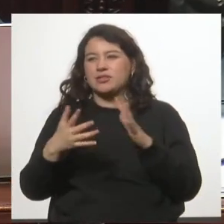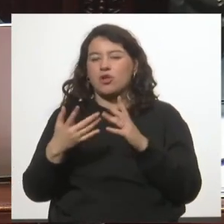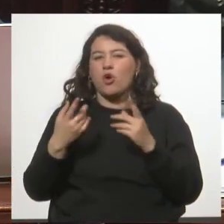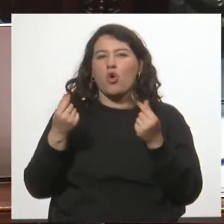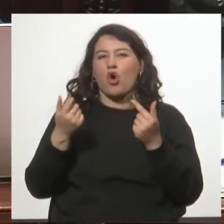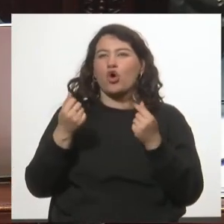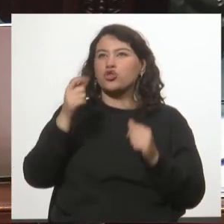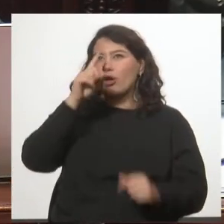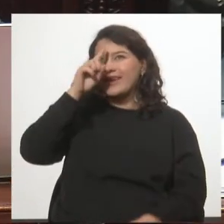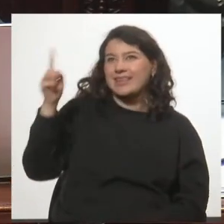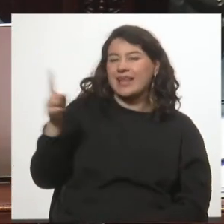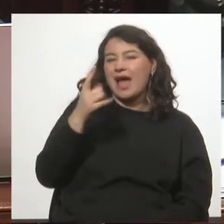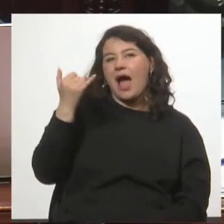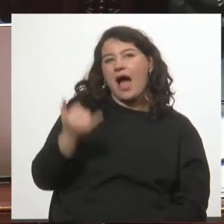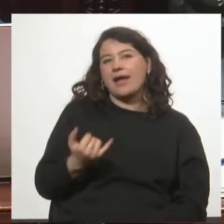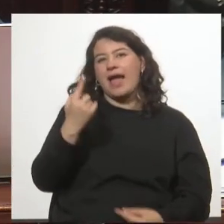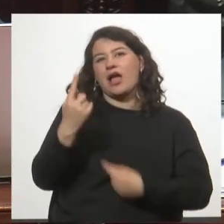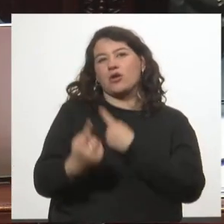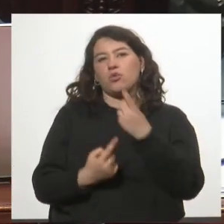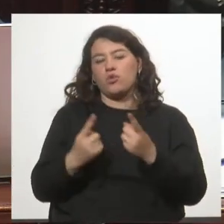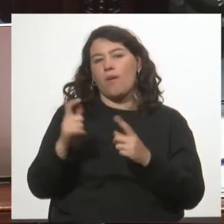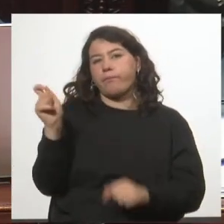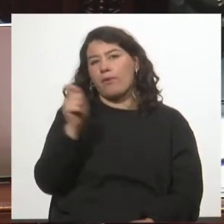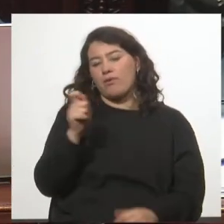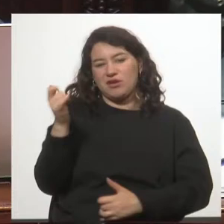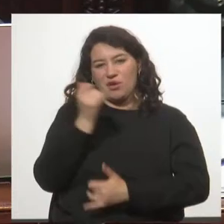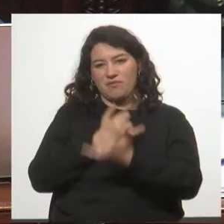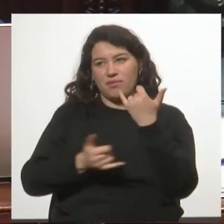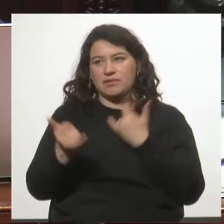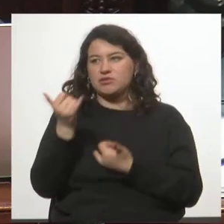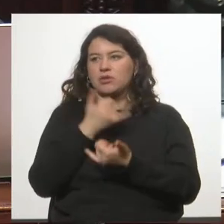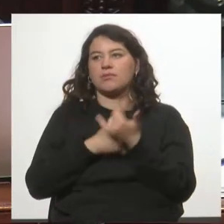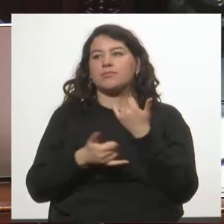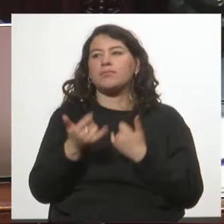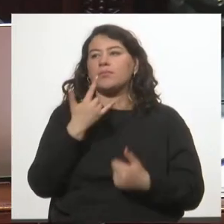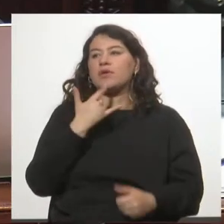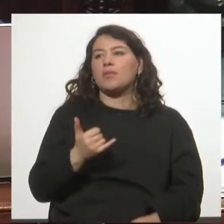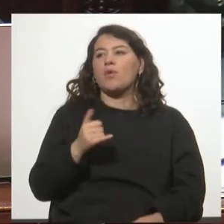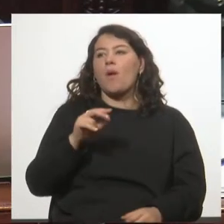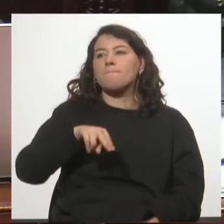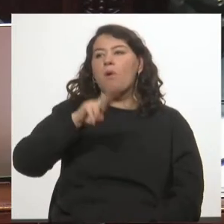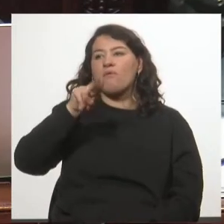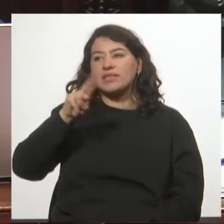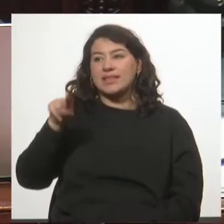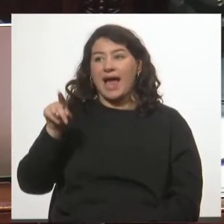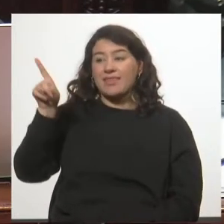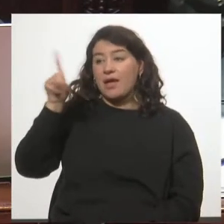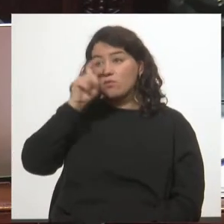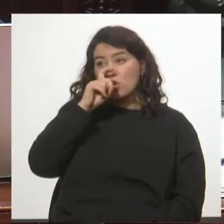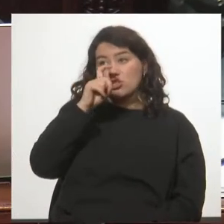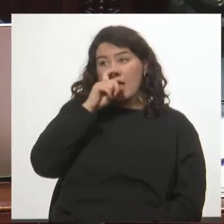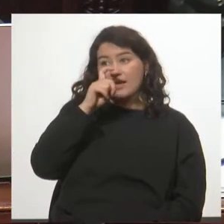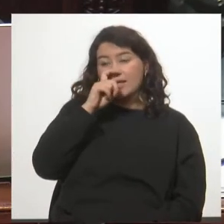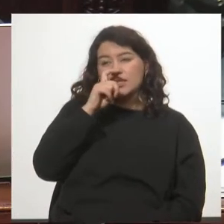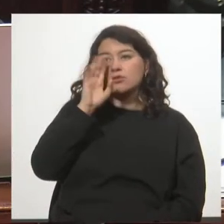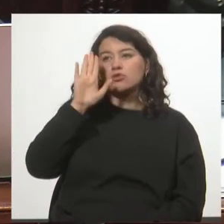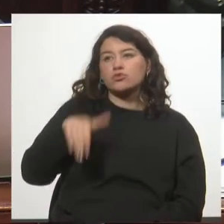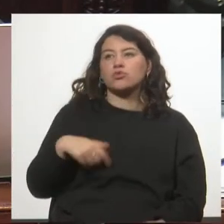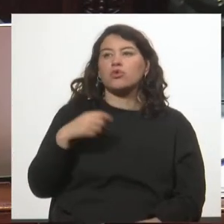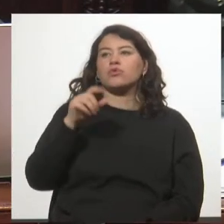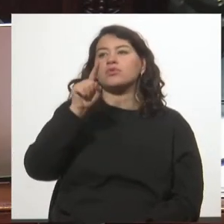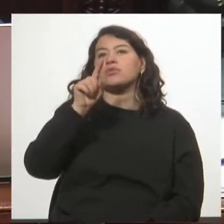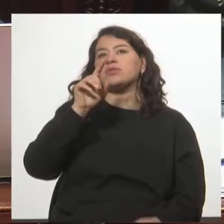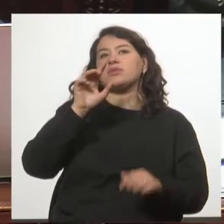internacional tenemos algunos de fuentes públicas el movistar de buenos aires tuvo un costo de